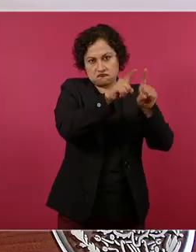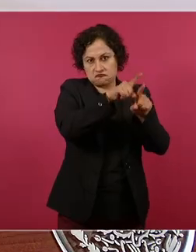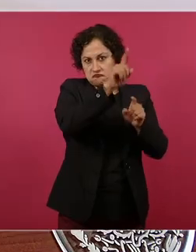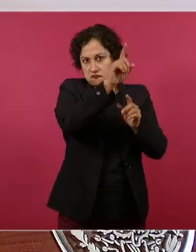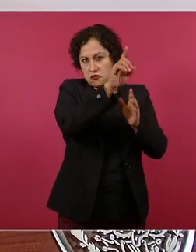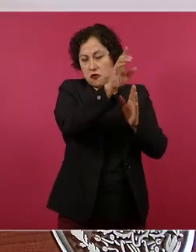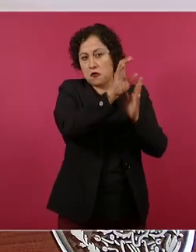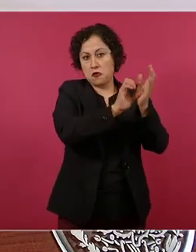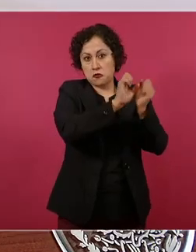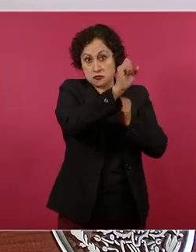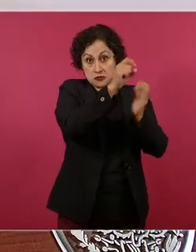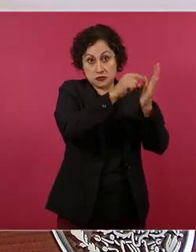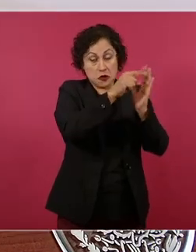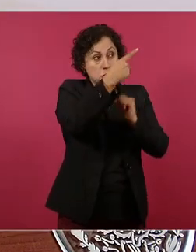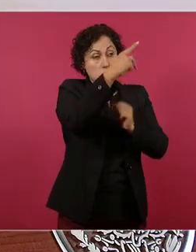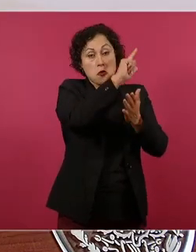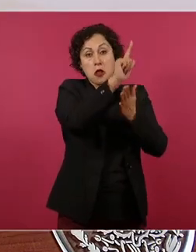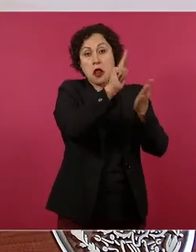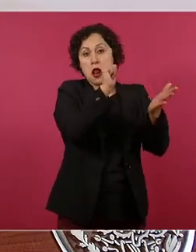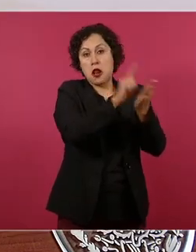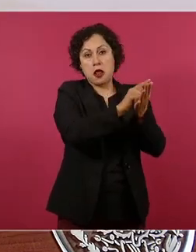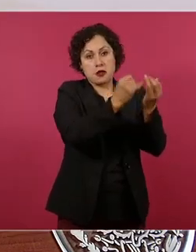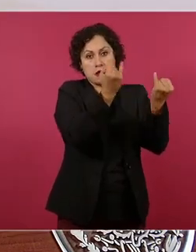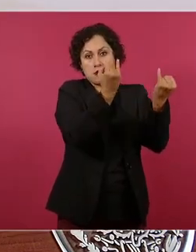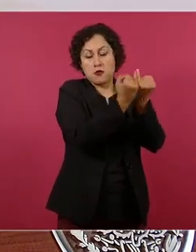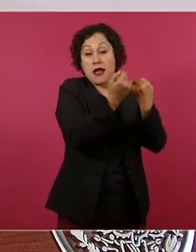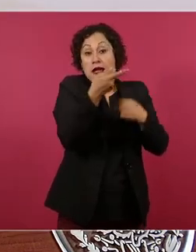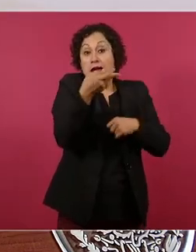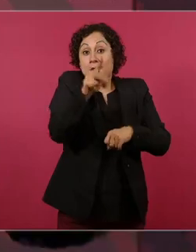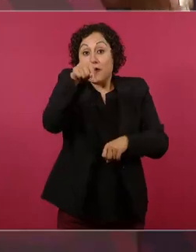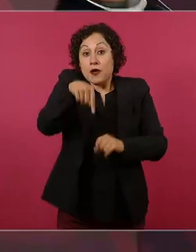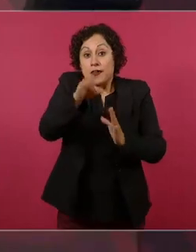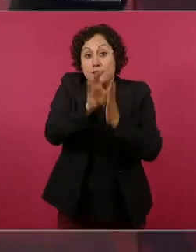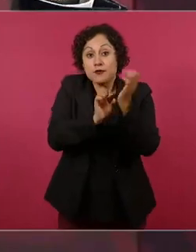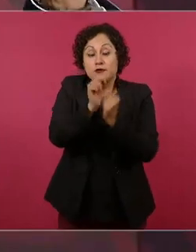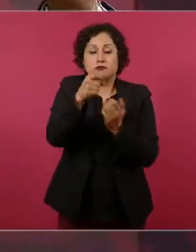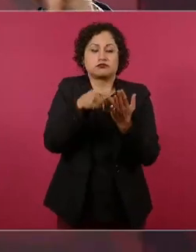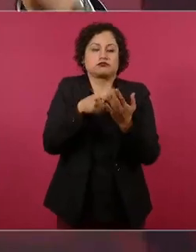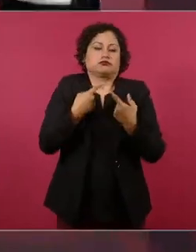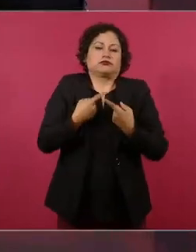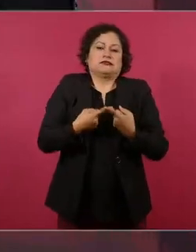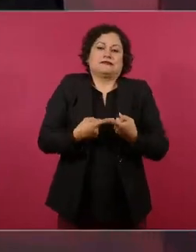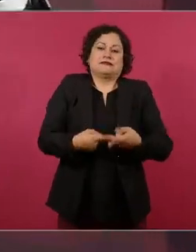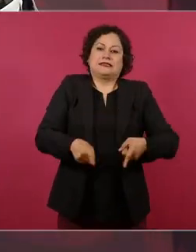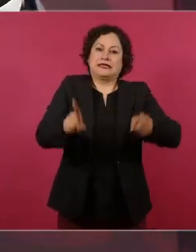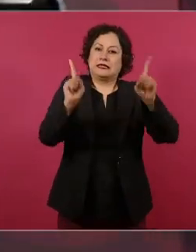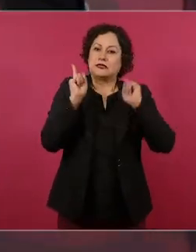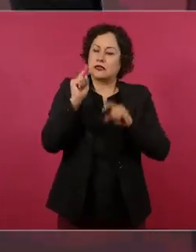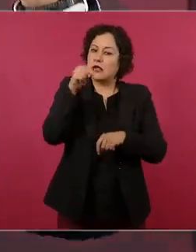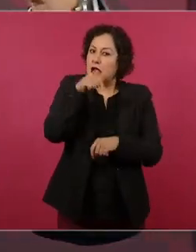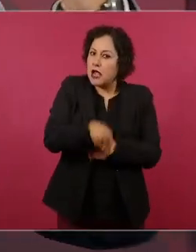constituyentes del 17 y queda establecido. Y eso generó